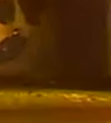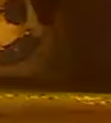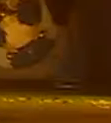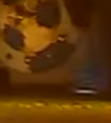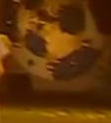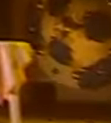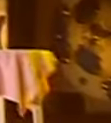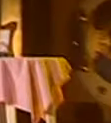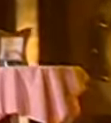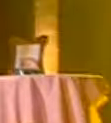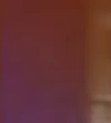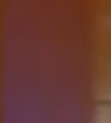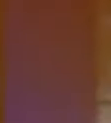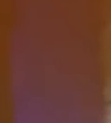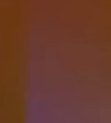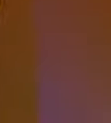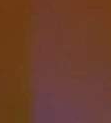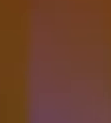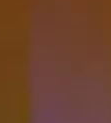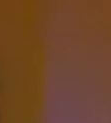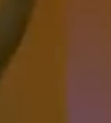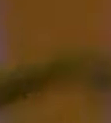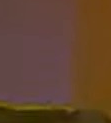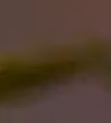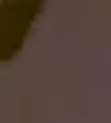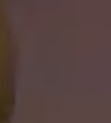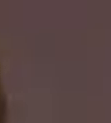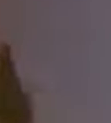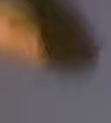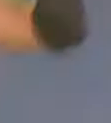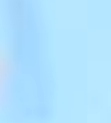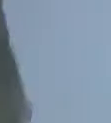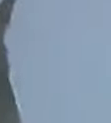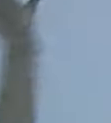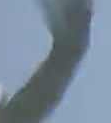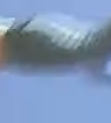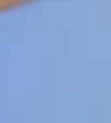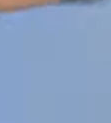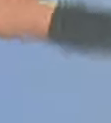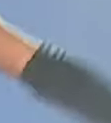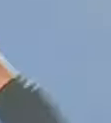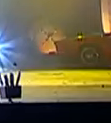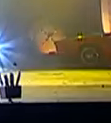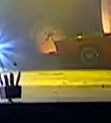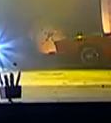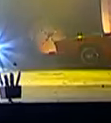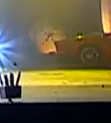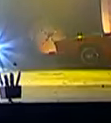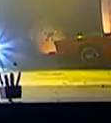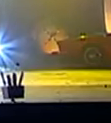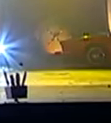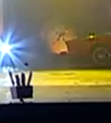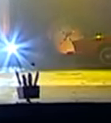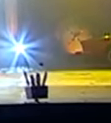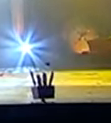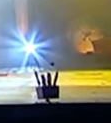En 5 minutos al escenario. Jesús y yo sin maquillar, hay que merecerlo.